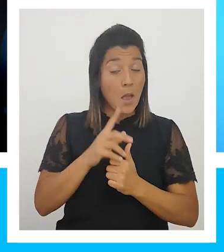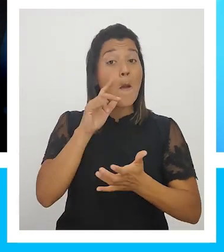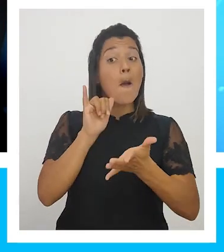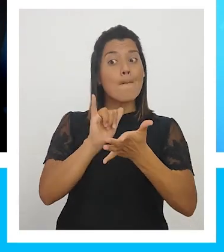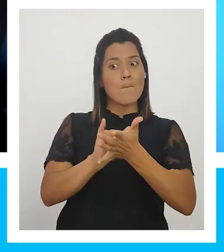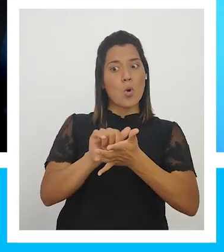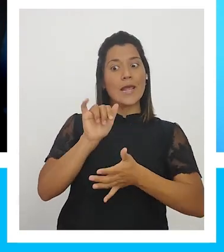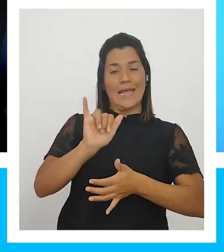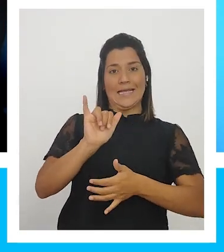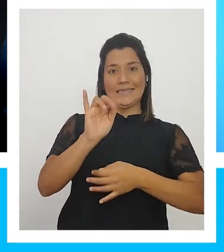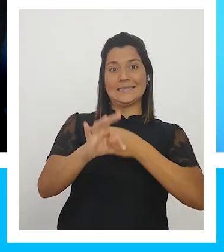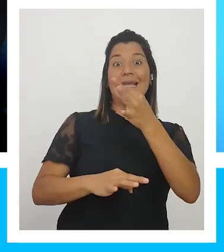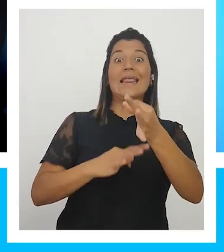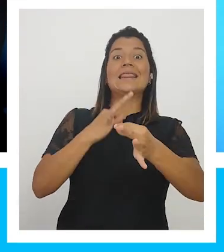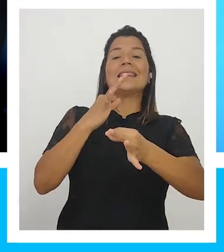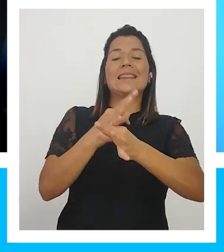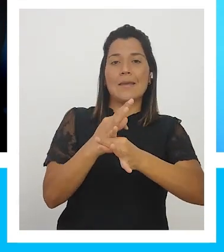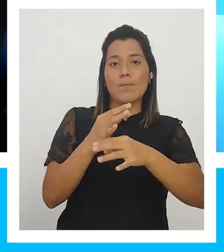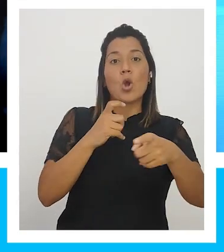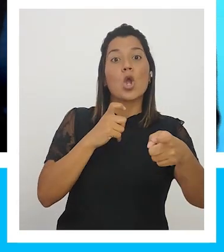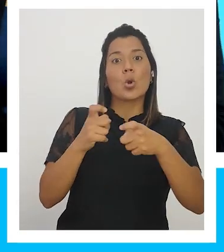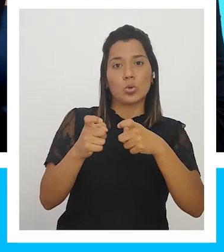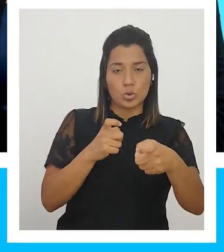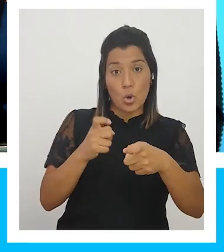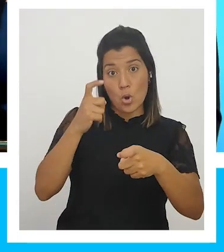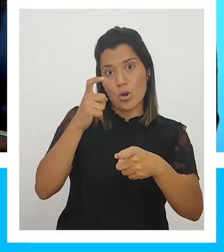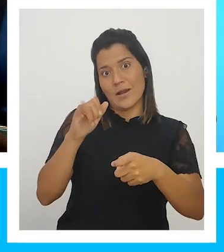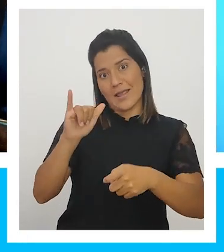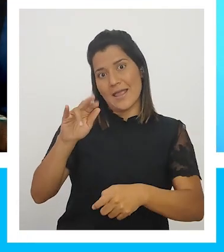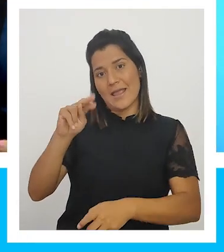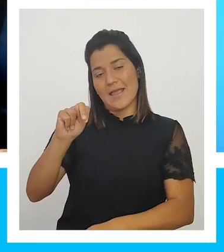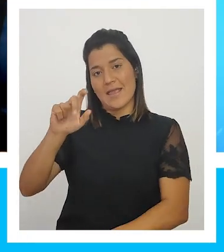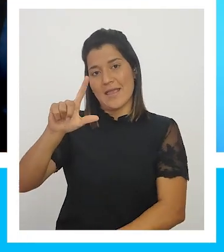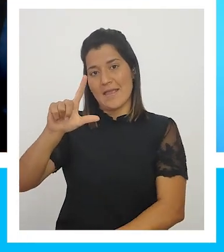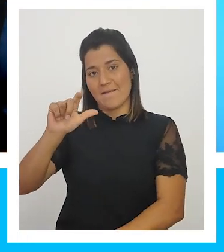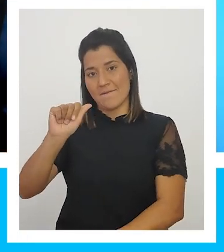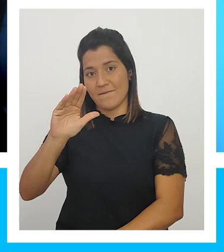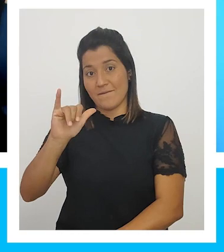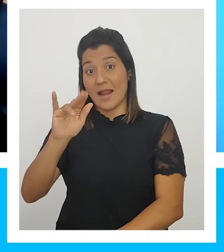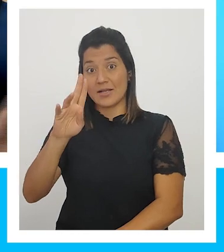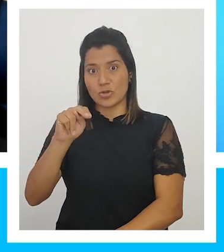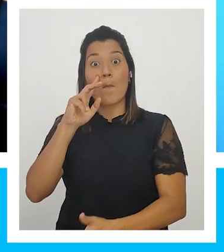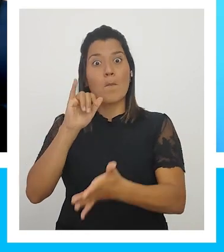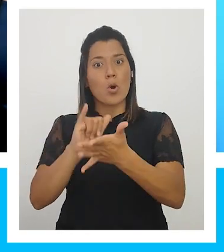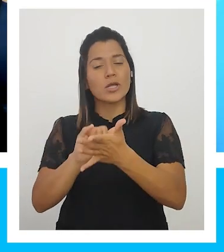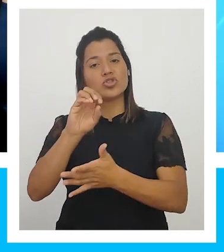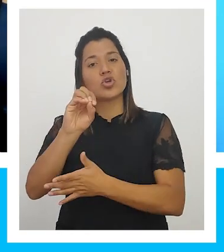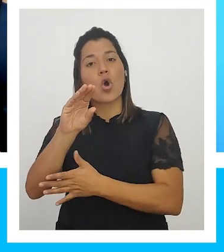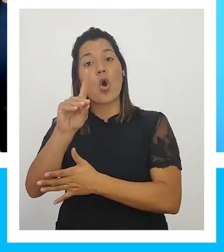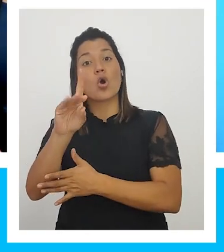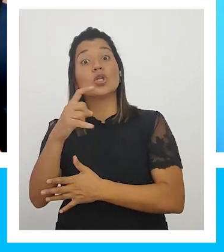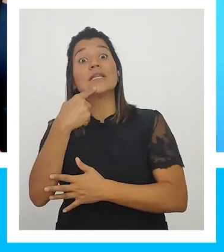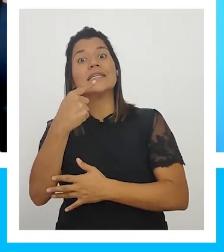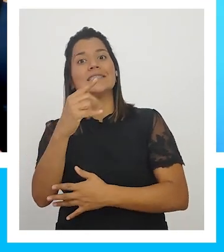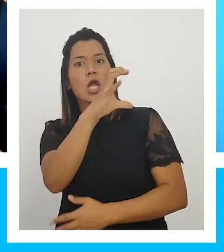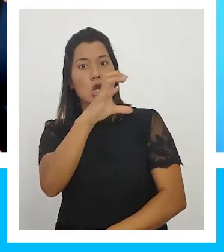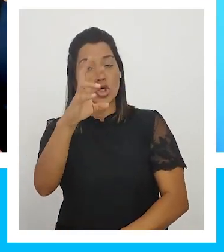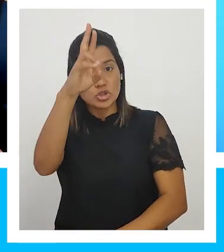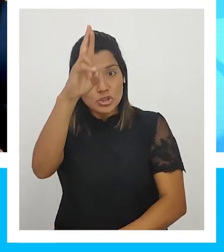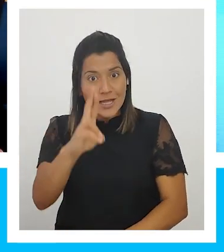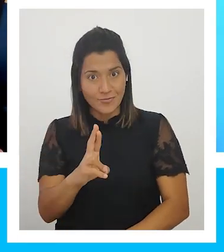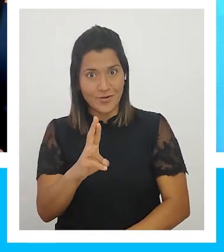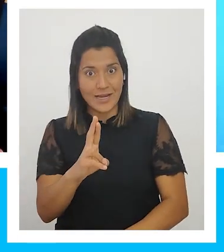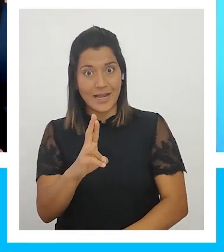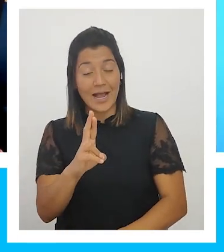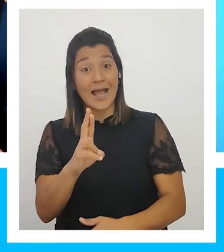estamos haciendo de la inflación, es que la OCDE dice, bueno, Costa Rica es de los países donde el salario real, o sea, al final el poder de